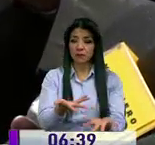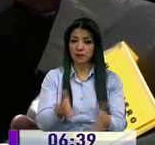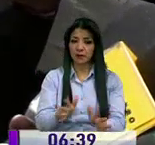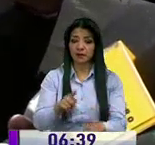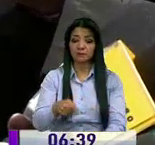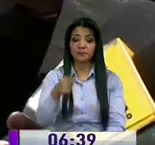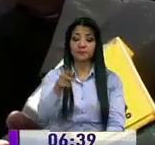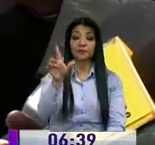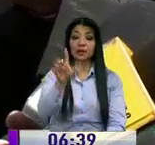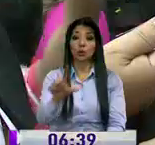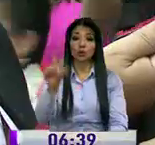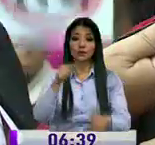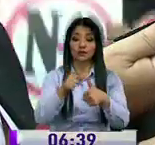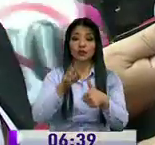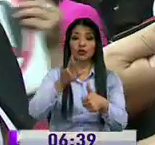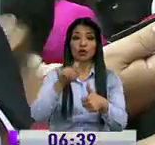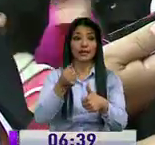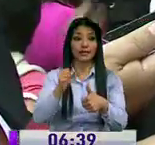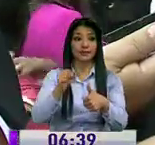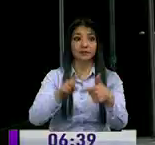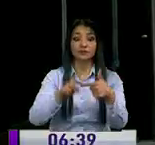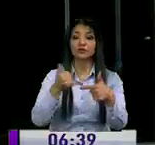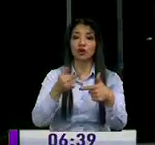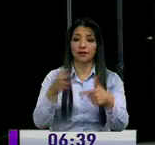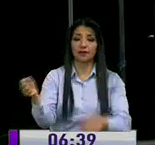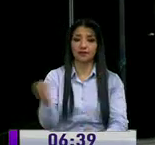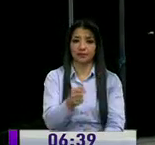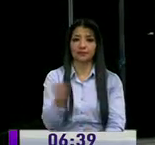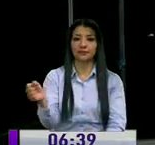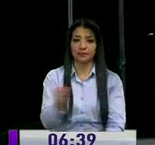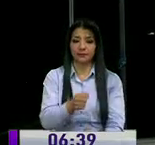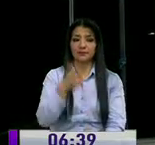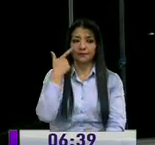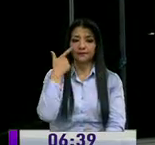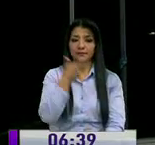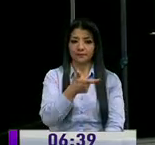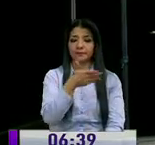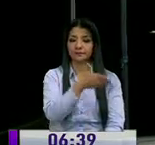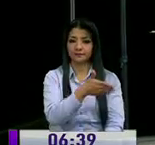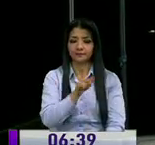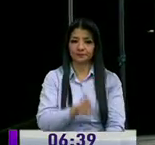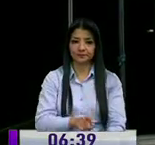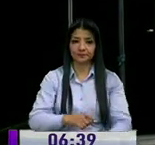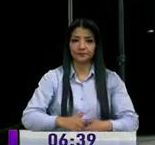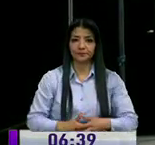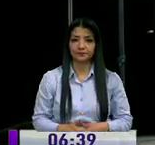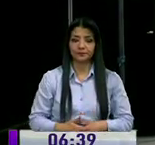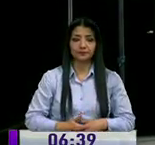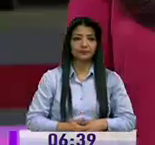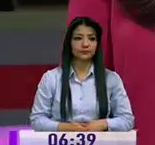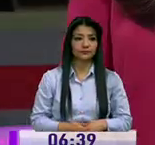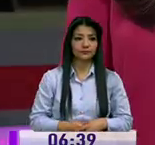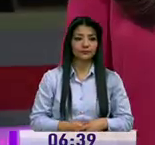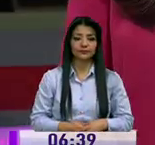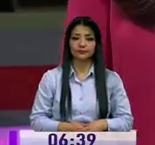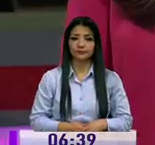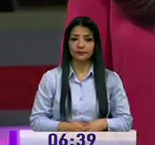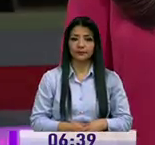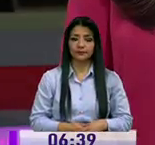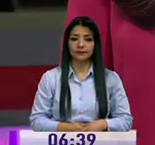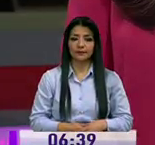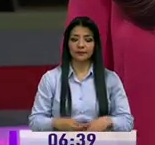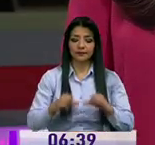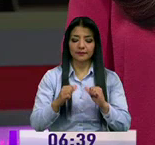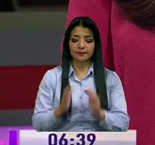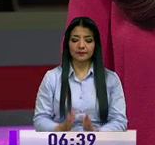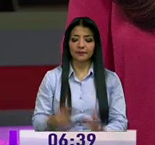la Fiscalía Doris Solís y Soledad Buendía, informó Héctor Romero. Y el